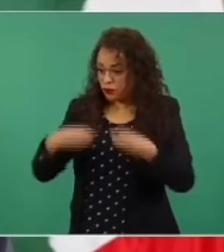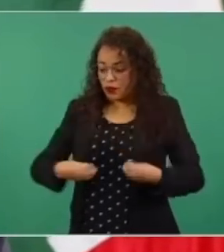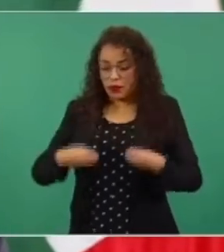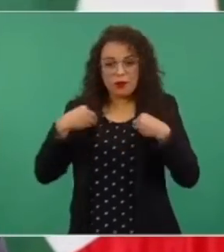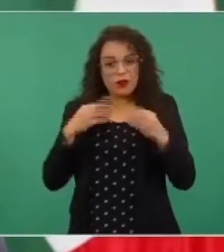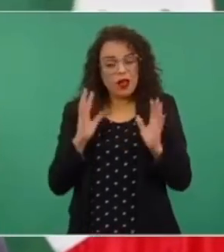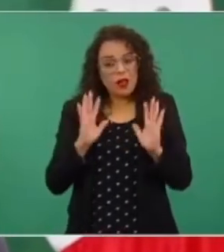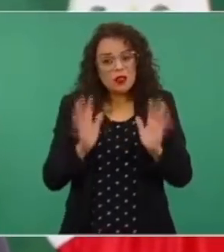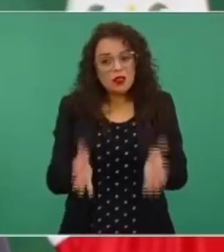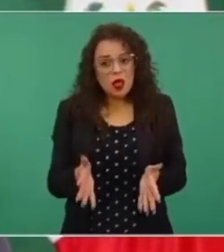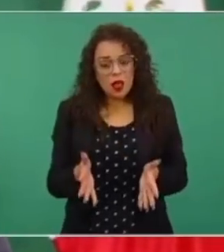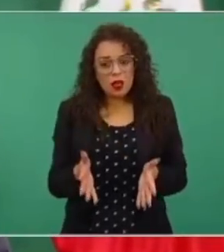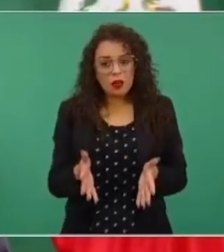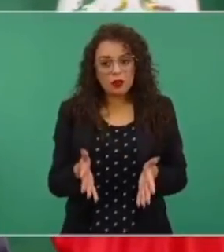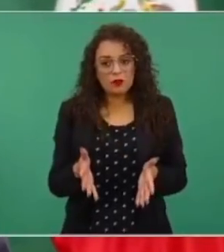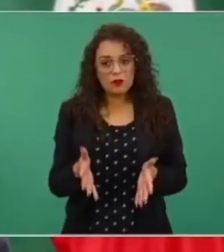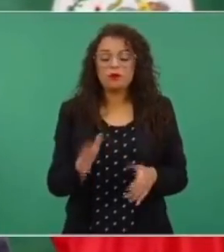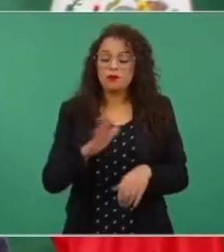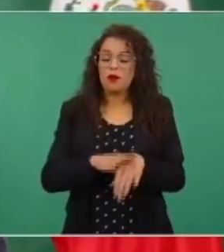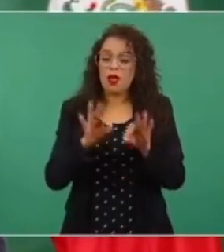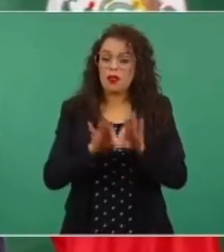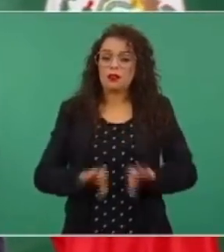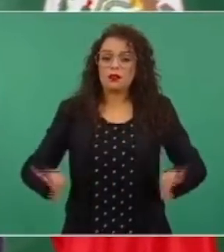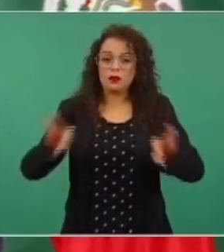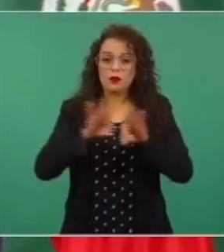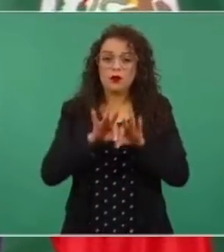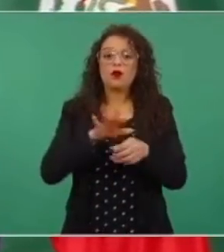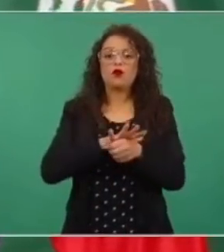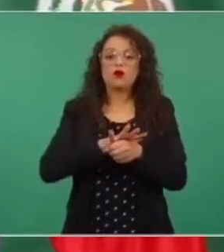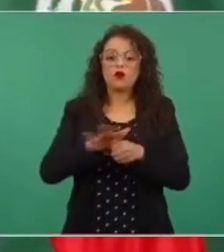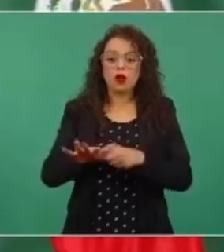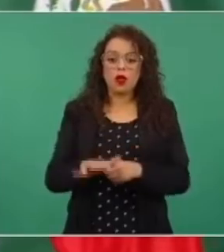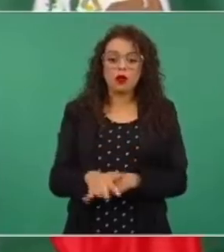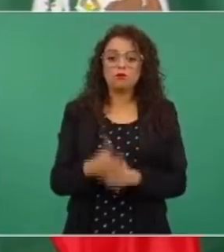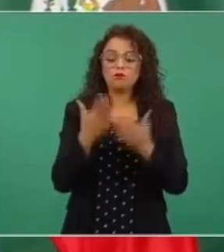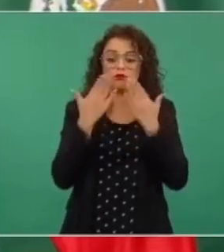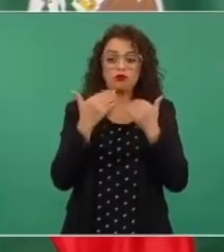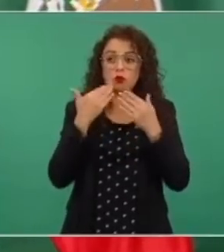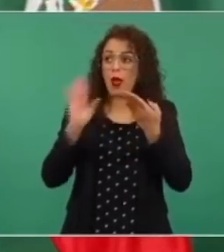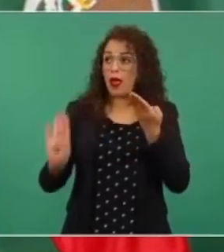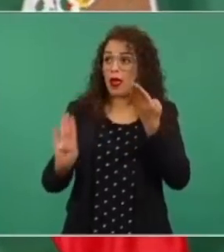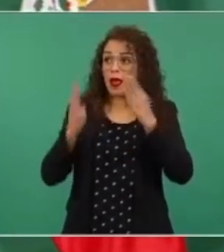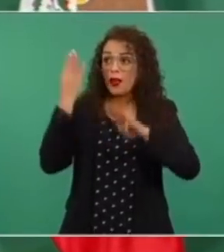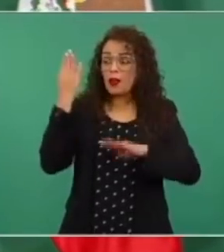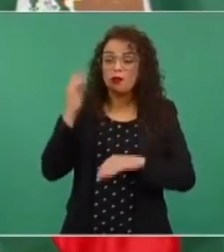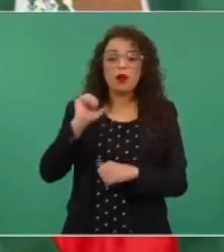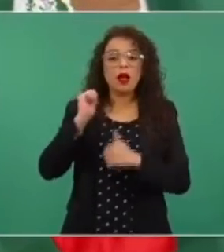Y lo más importante, que no hay reporte en el mundo